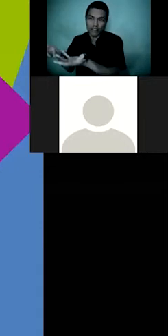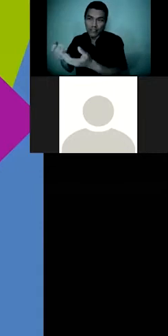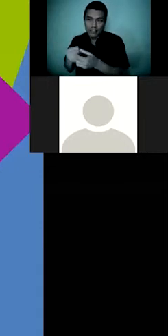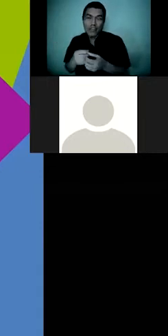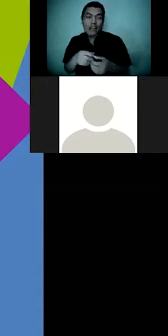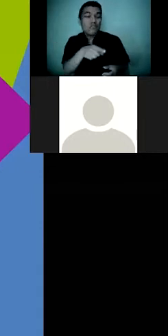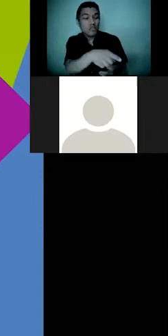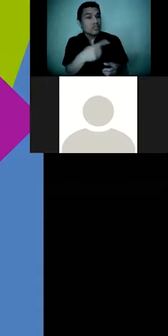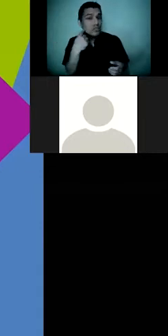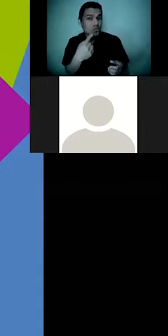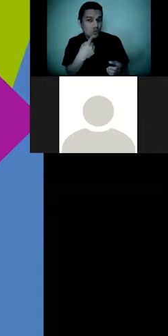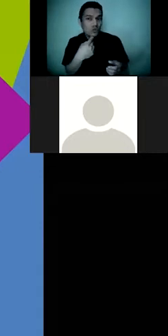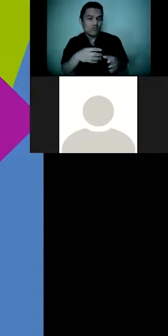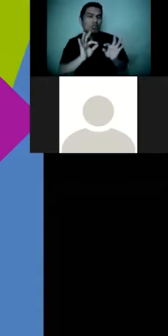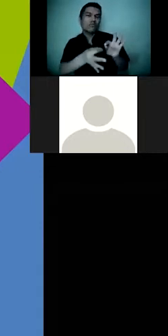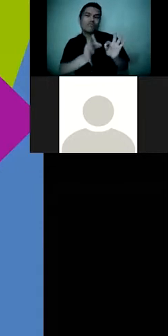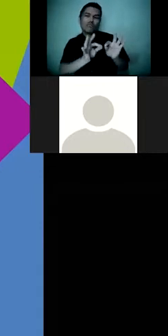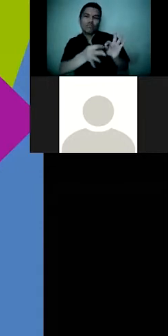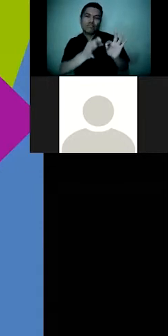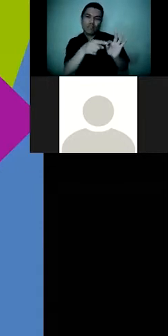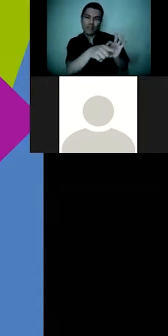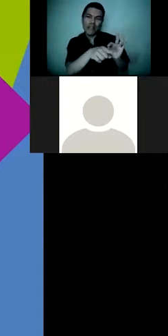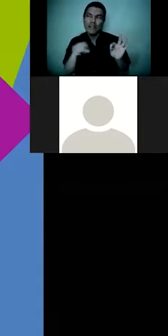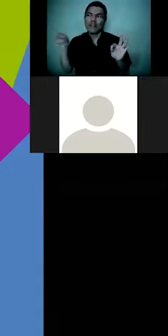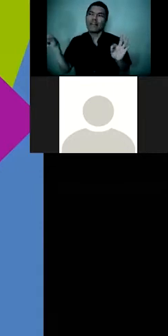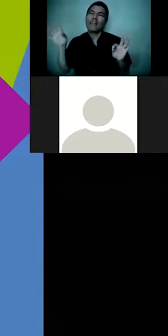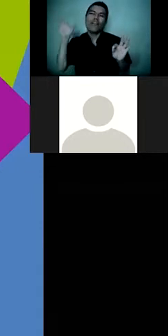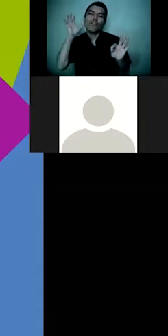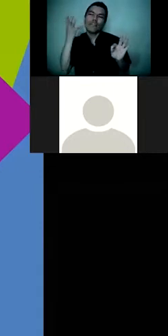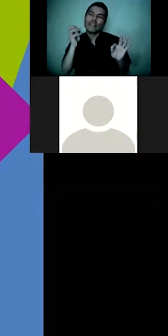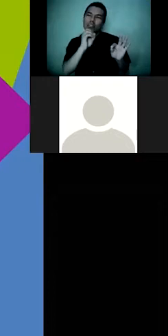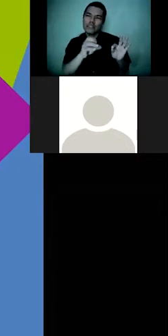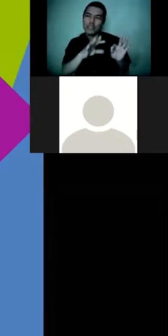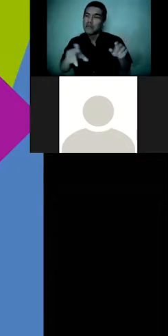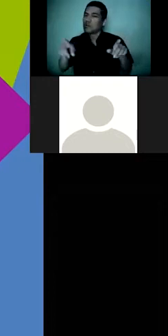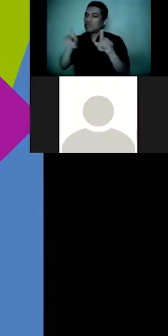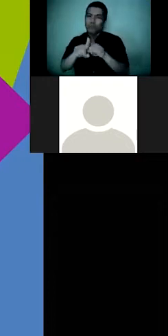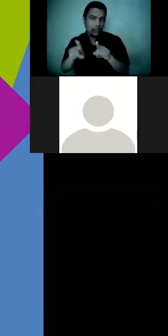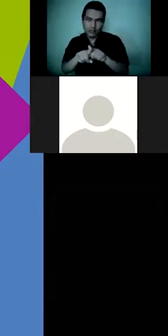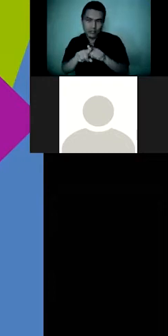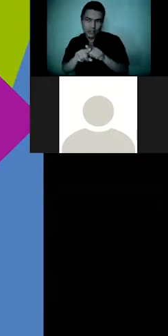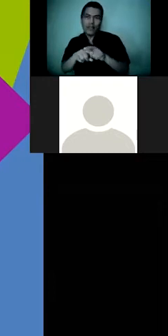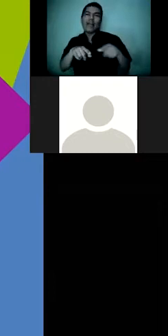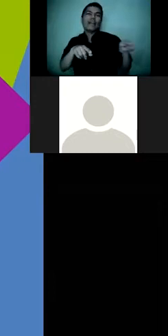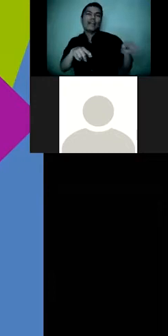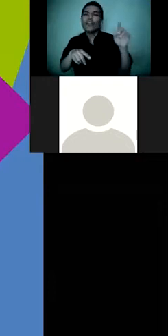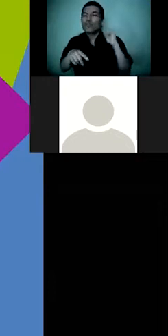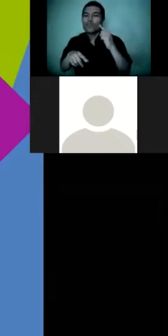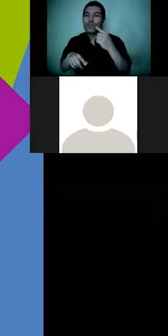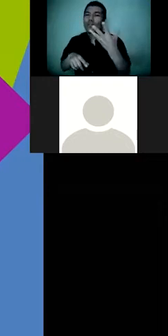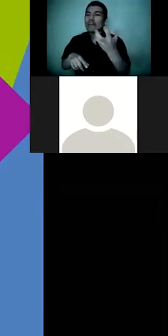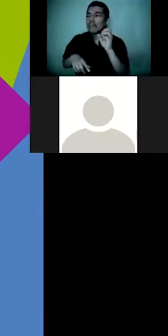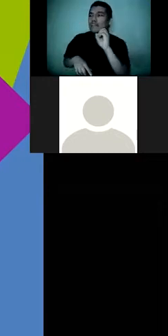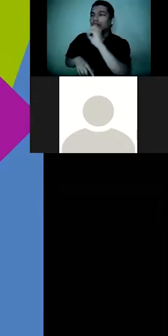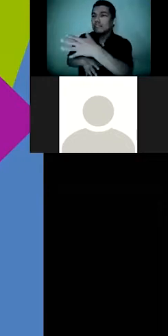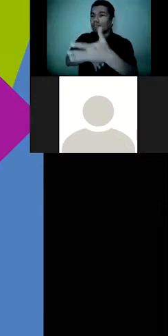intérprete es como un puente comunicacional, ¿no? La persona sorda tiene el intérprete y así el oyente puede entender lo que la